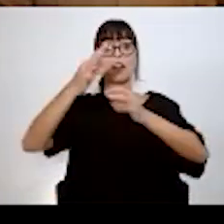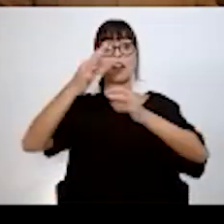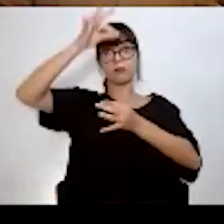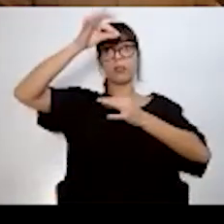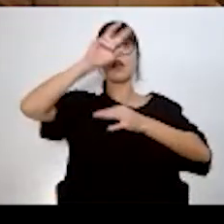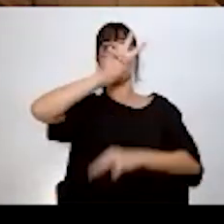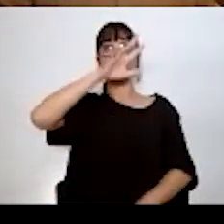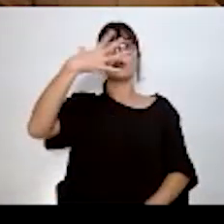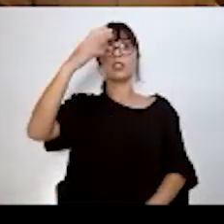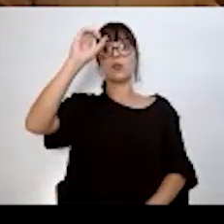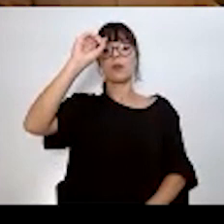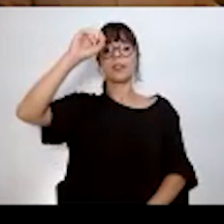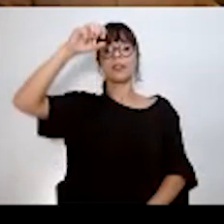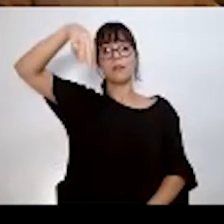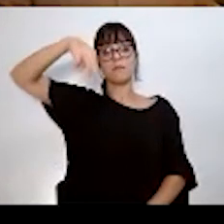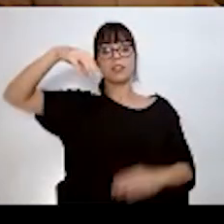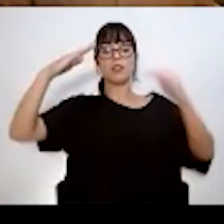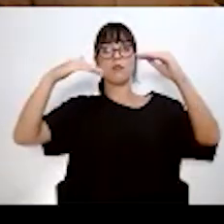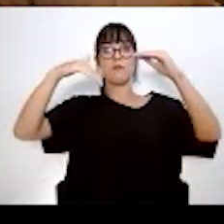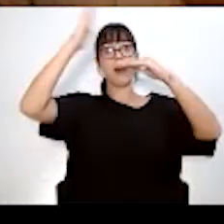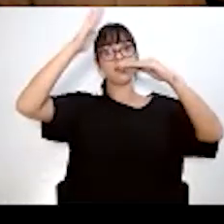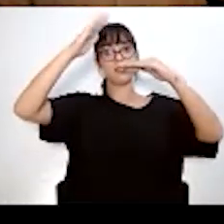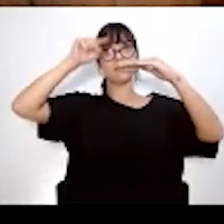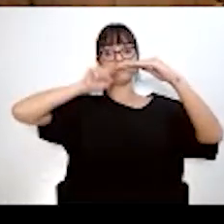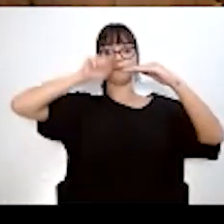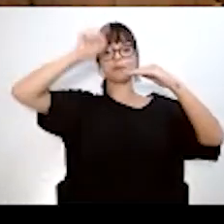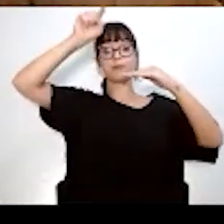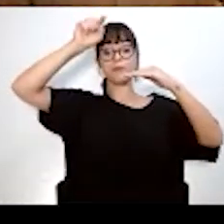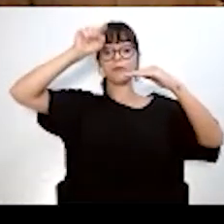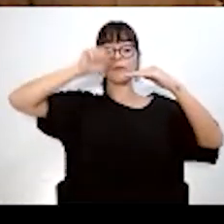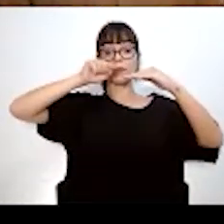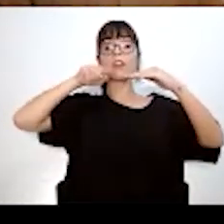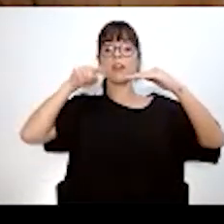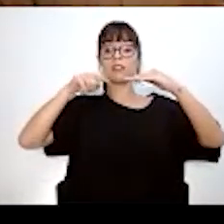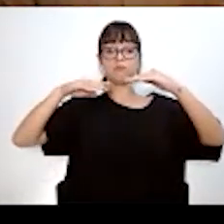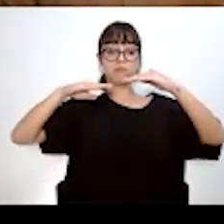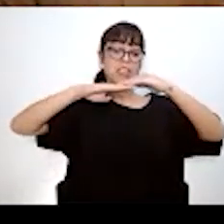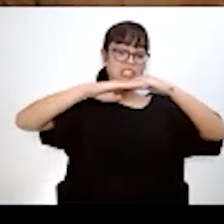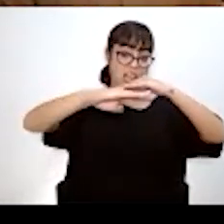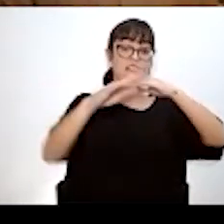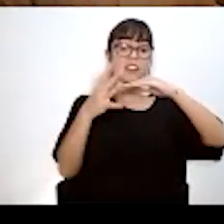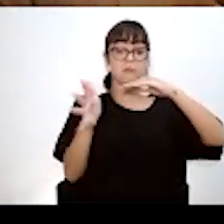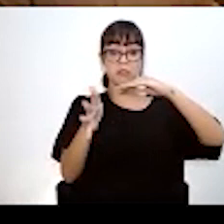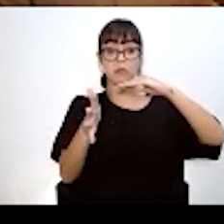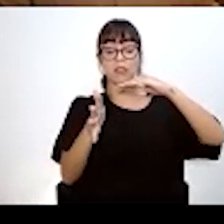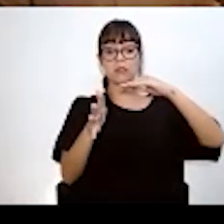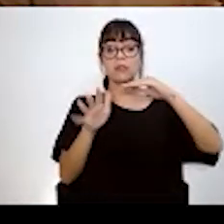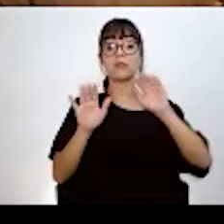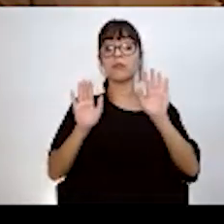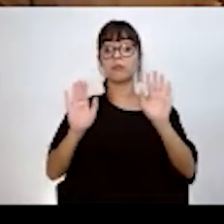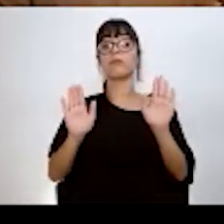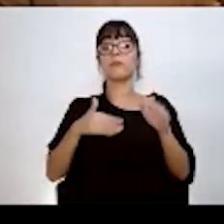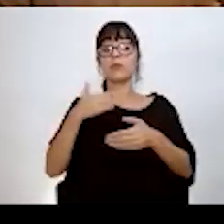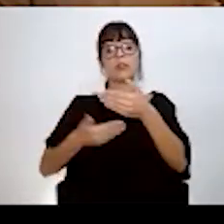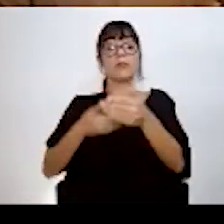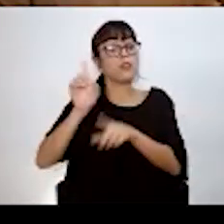largo de buenas partes del proceso de ocupación, si bien es cierto, que es otro de los problemas que tiene este procedimiento, aquí